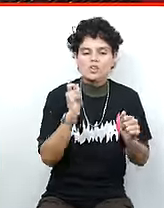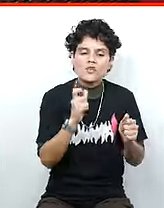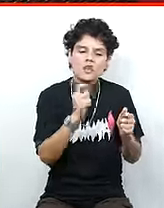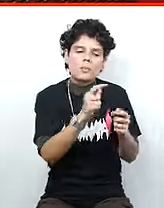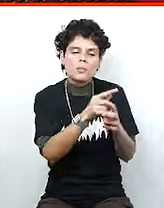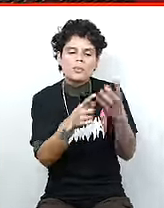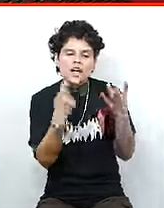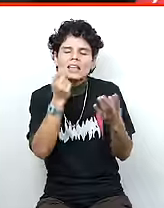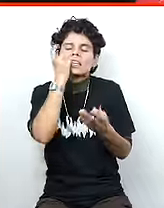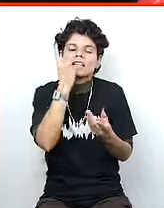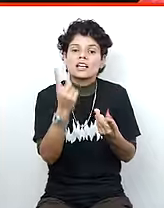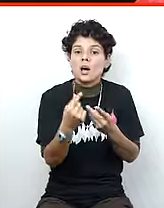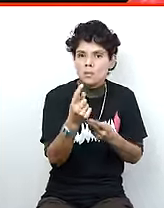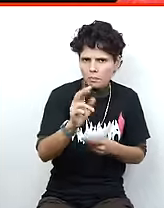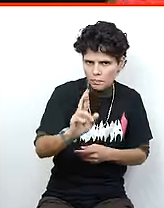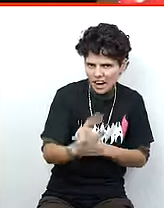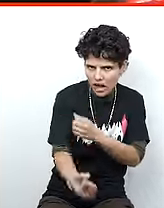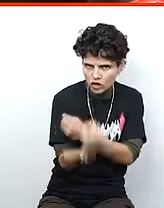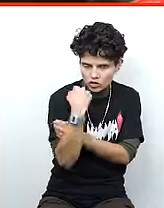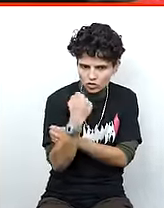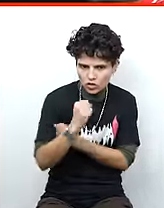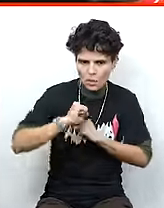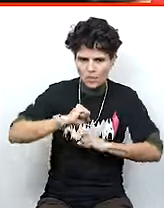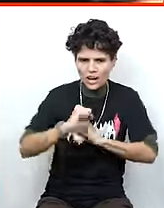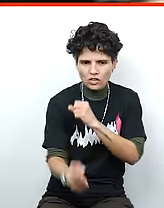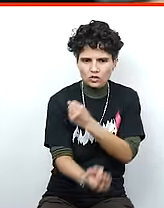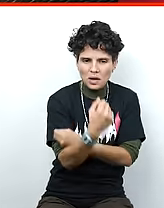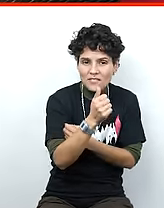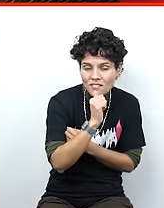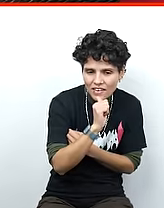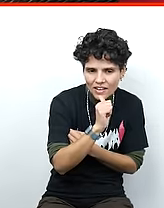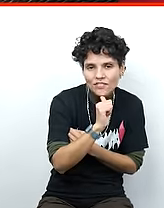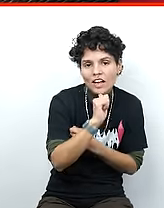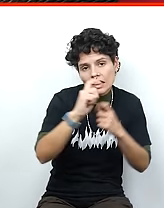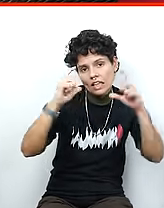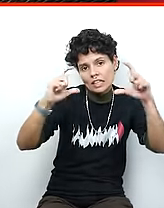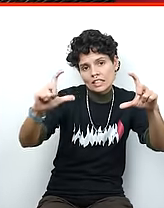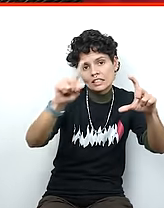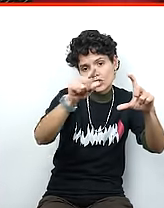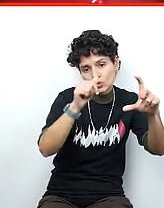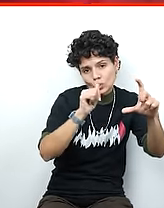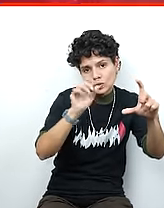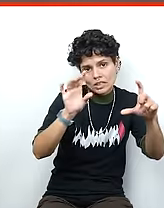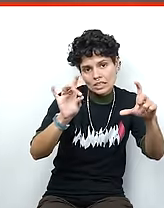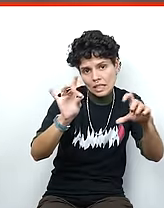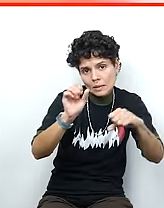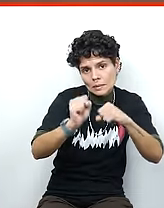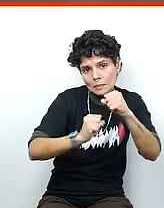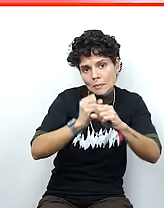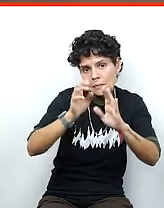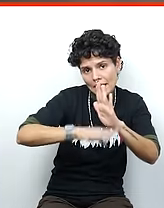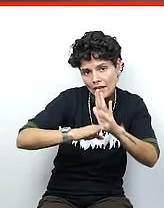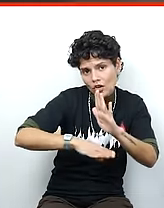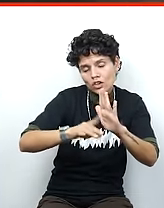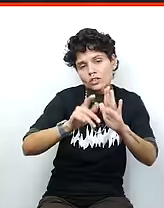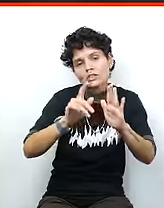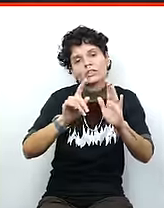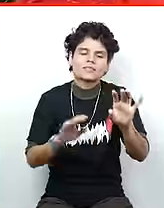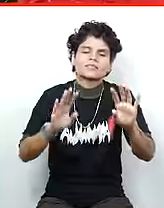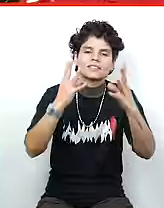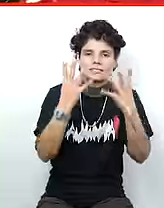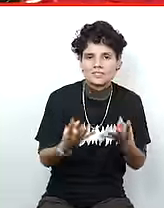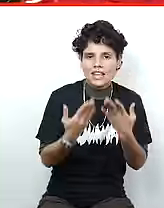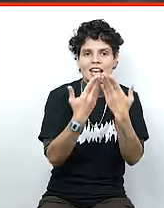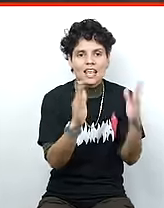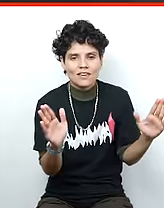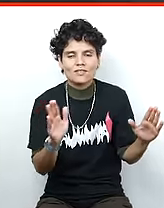receta, agarré la receta. En Perra con Chitumare que eso faltó la entrada, sí, si eres menor. Sí, impactó que sea retorno.